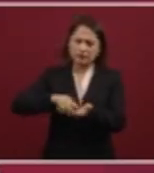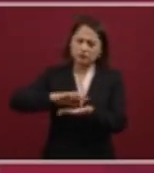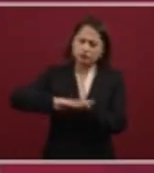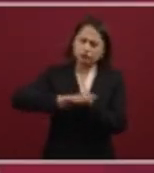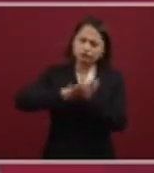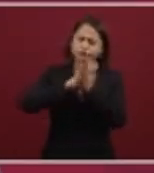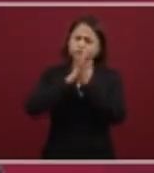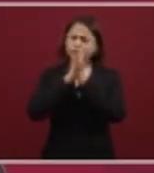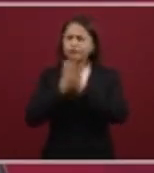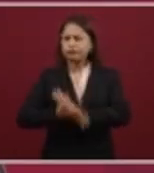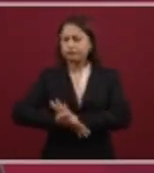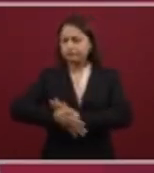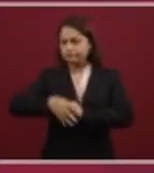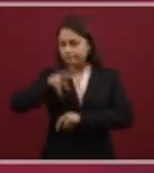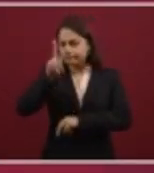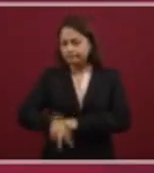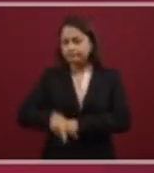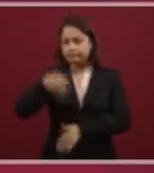Y